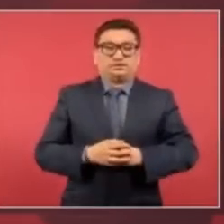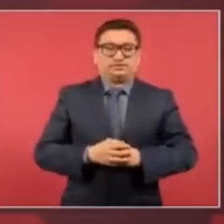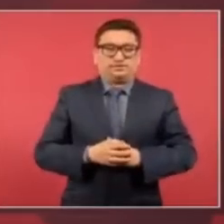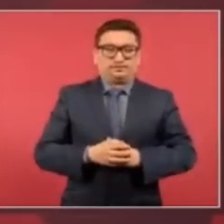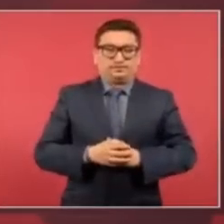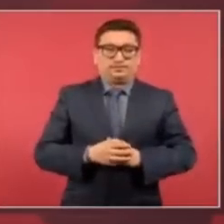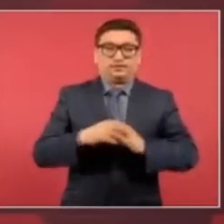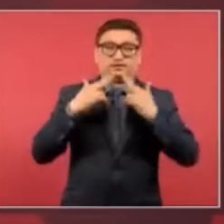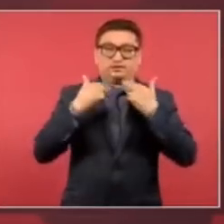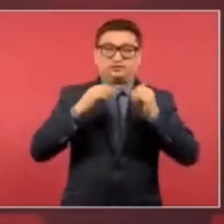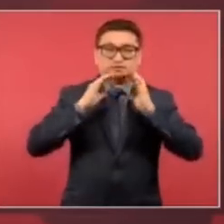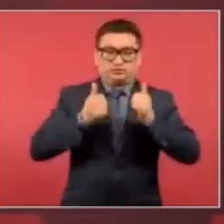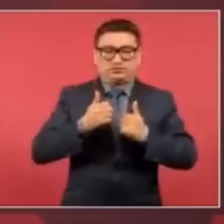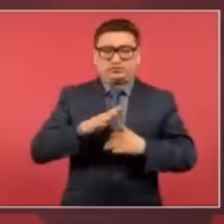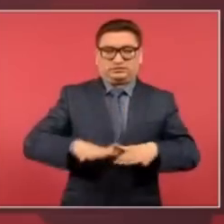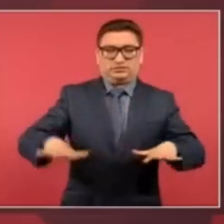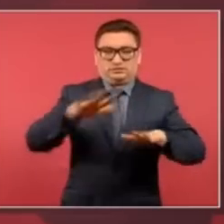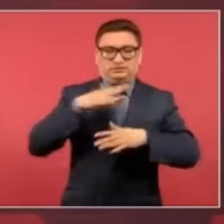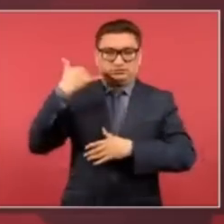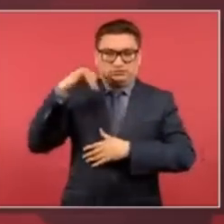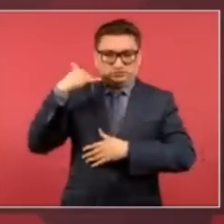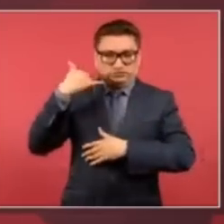en las haciendas enequeneras de Yucatán,